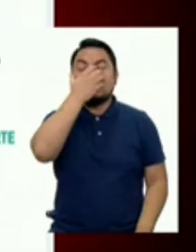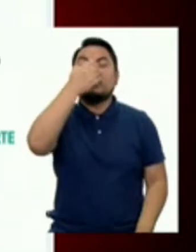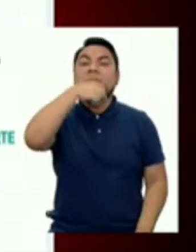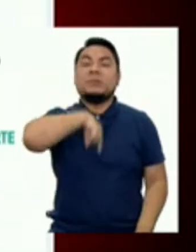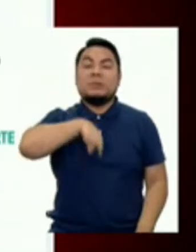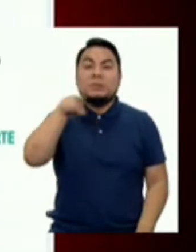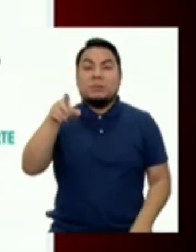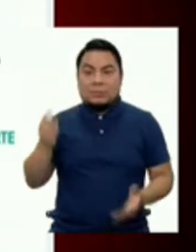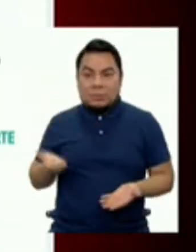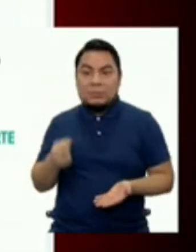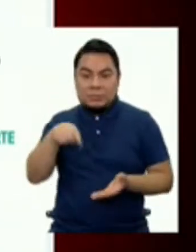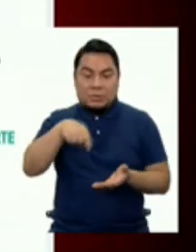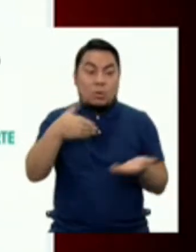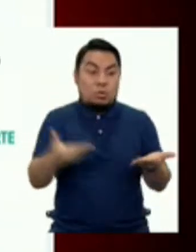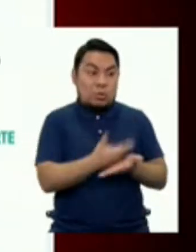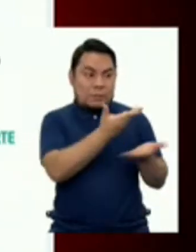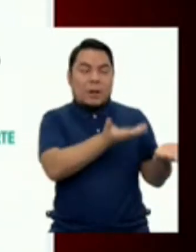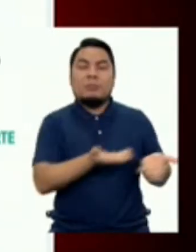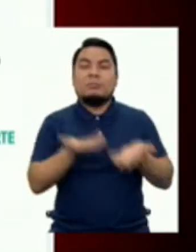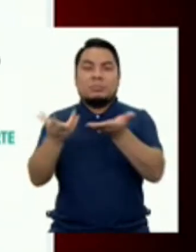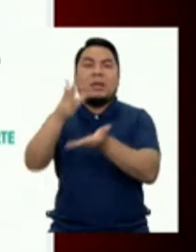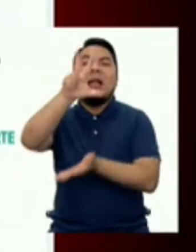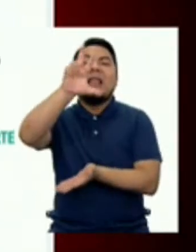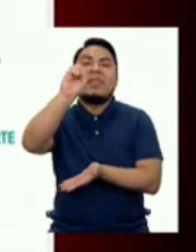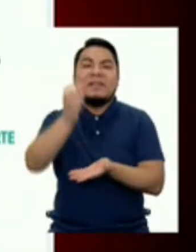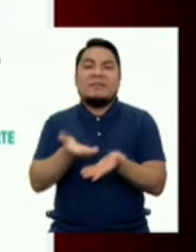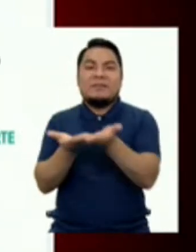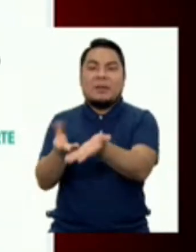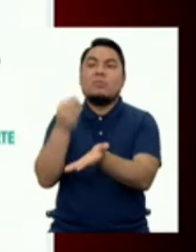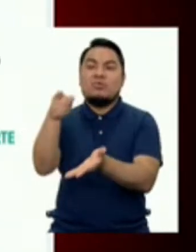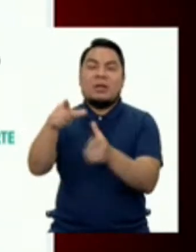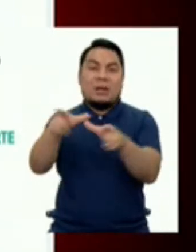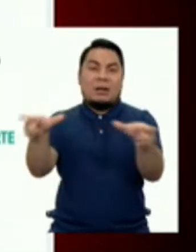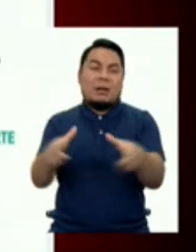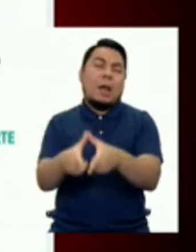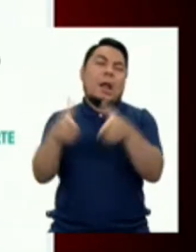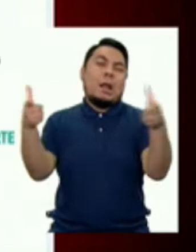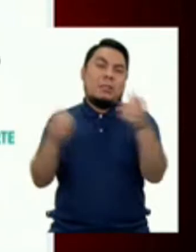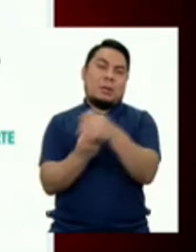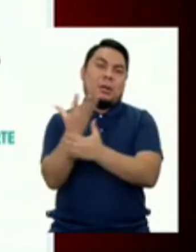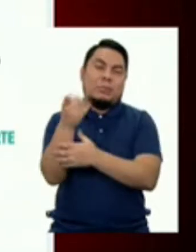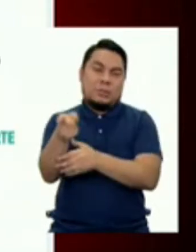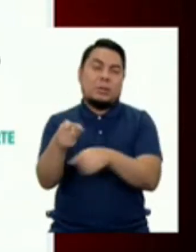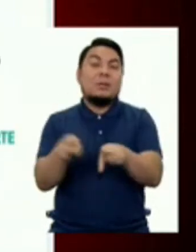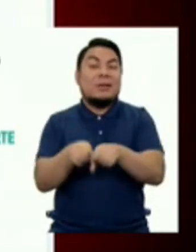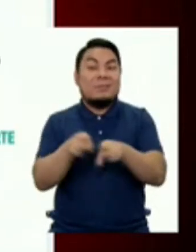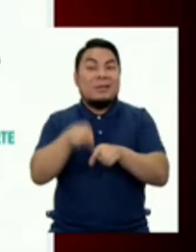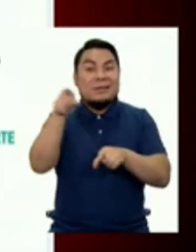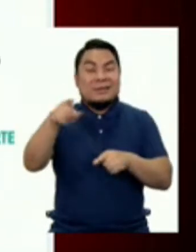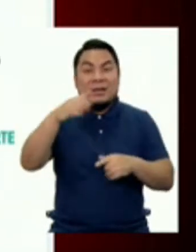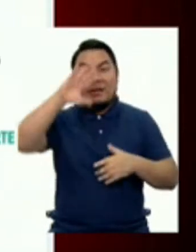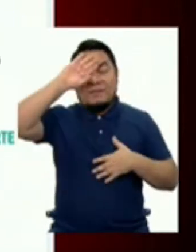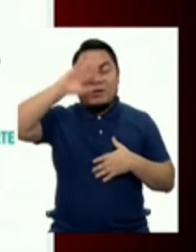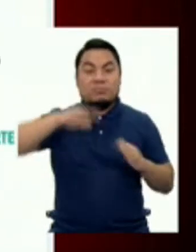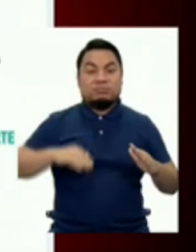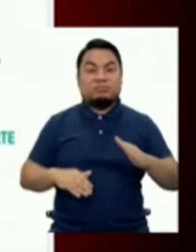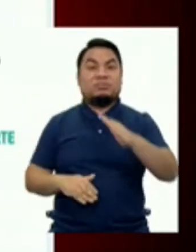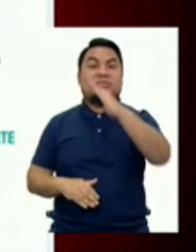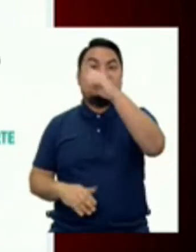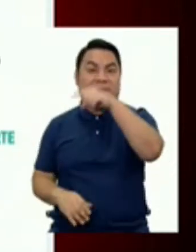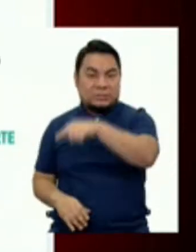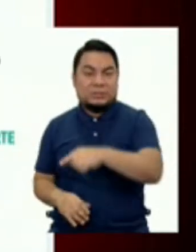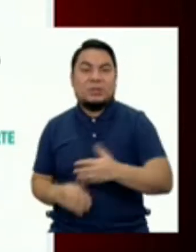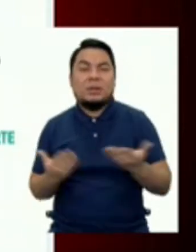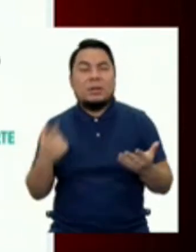ventiladores asignados de estos nuevos que ha llegado, porque es una región grande y además está en alza su nivel de contagio.